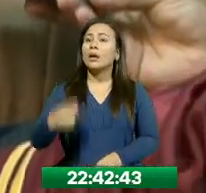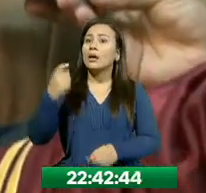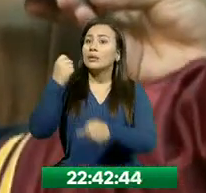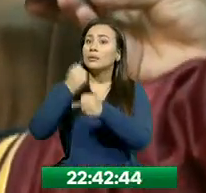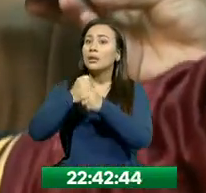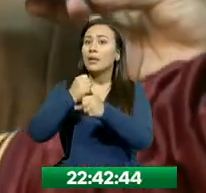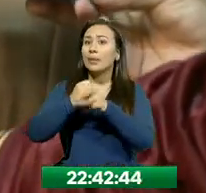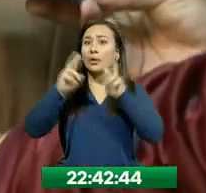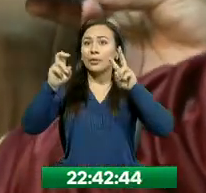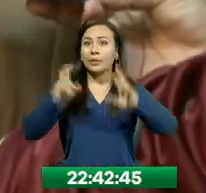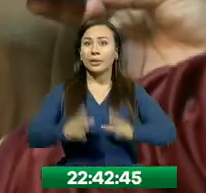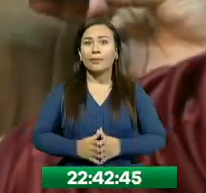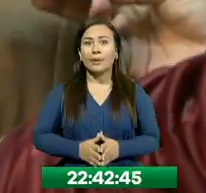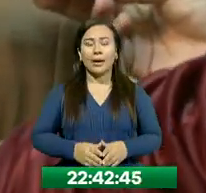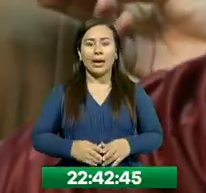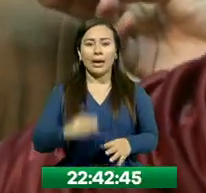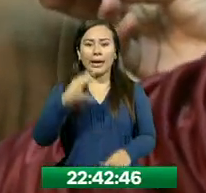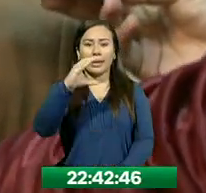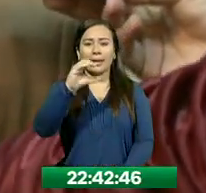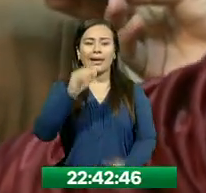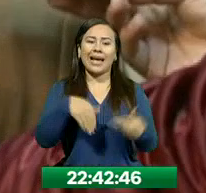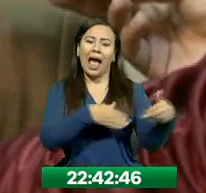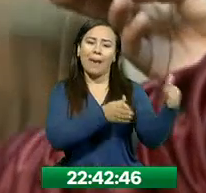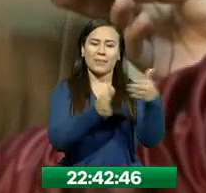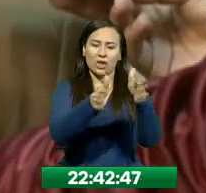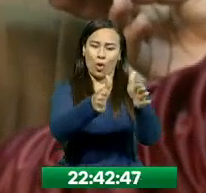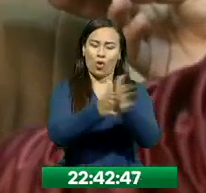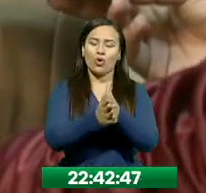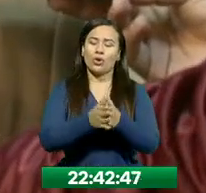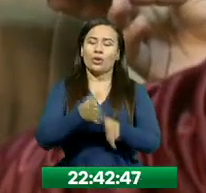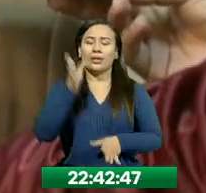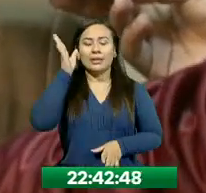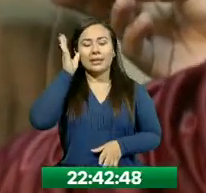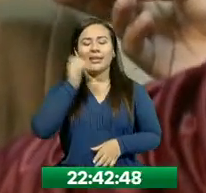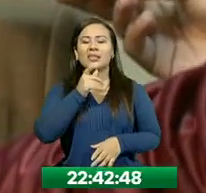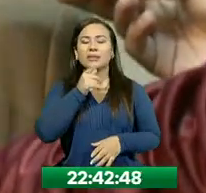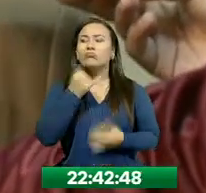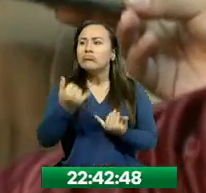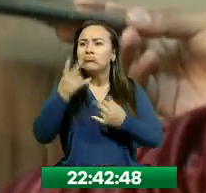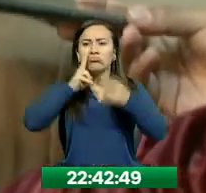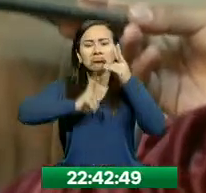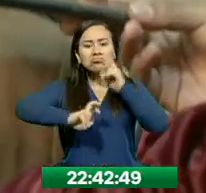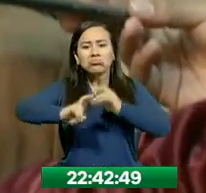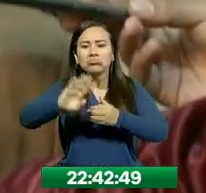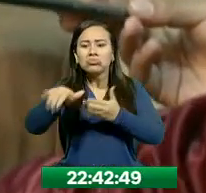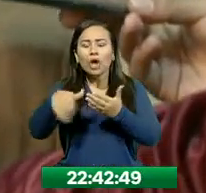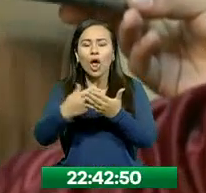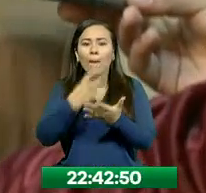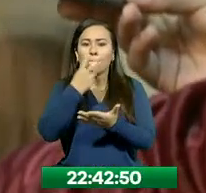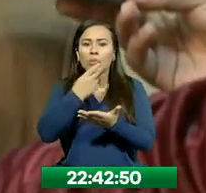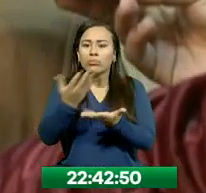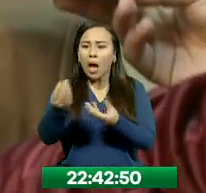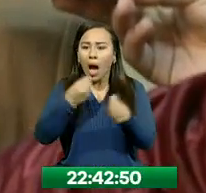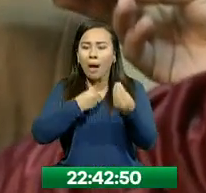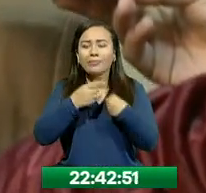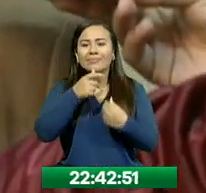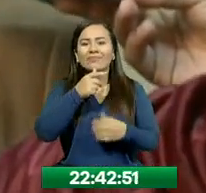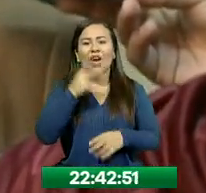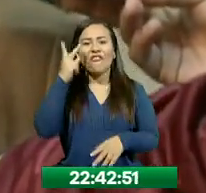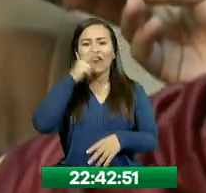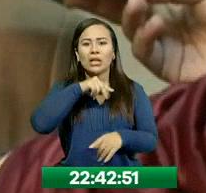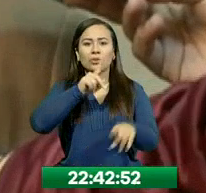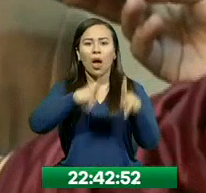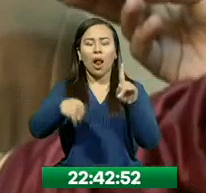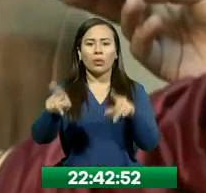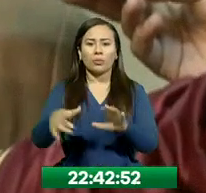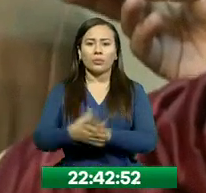operación denominada el Caminito, en la que al parecer, dentro de lo que tenemos en los primeros elementos, hay información falsa.